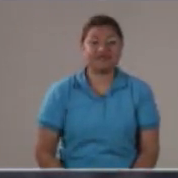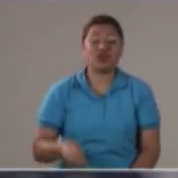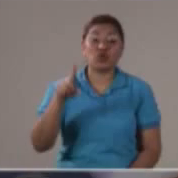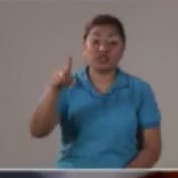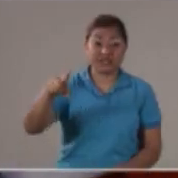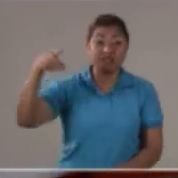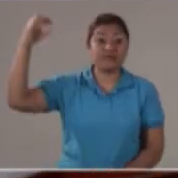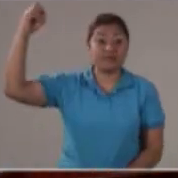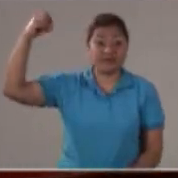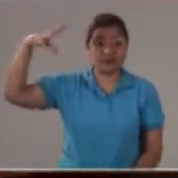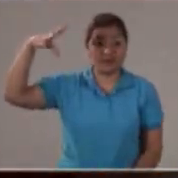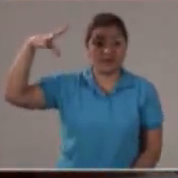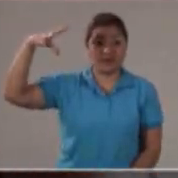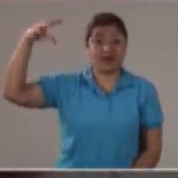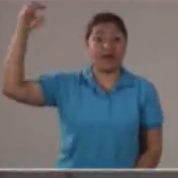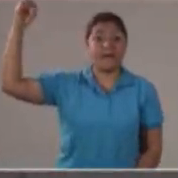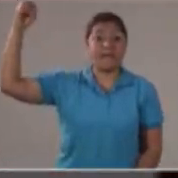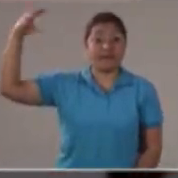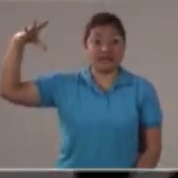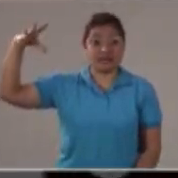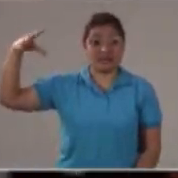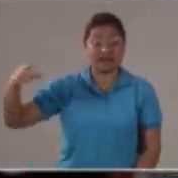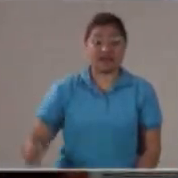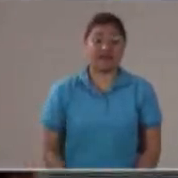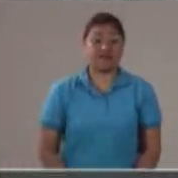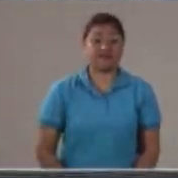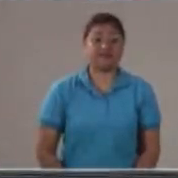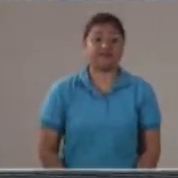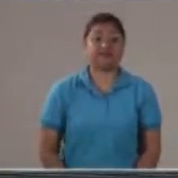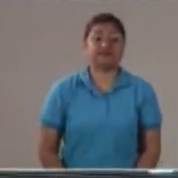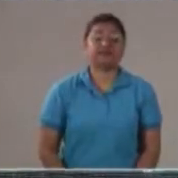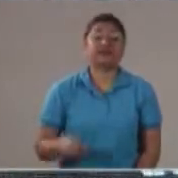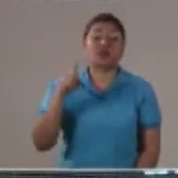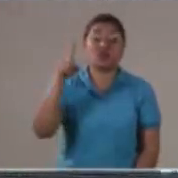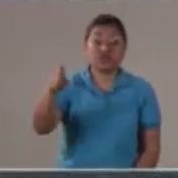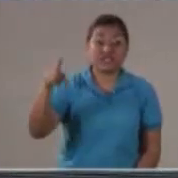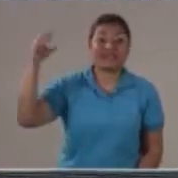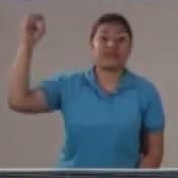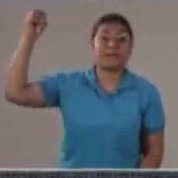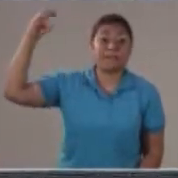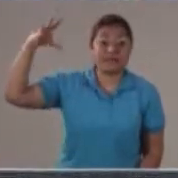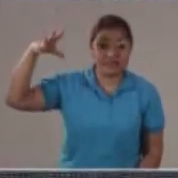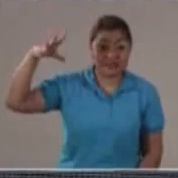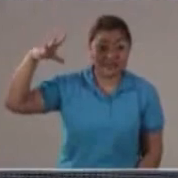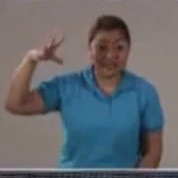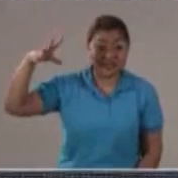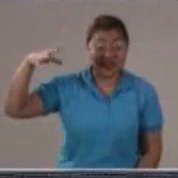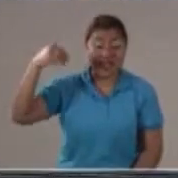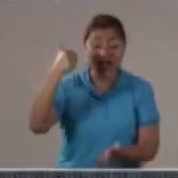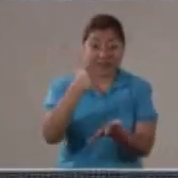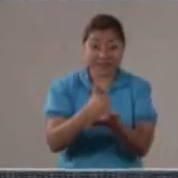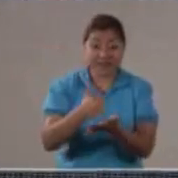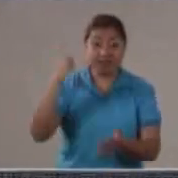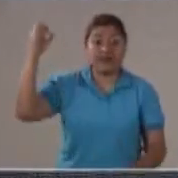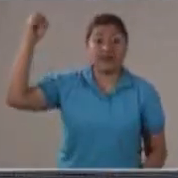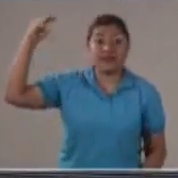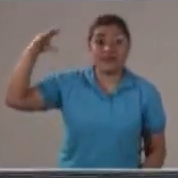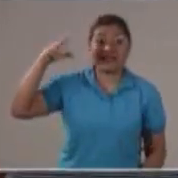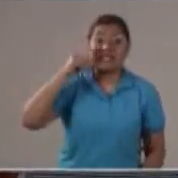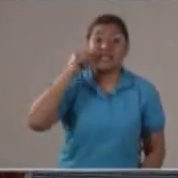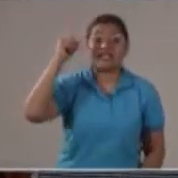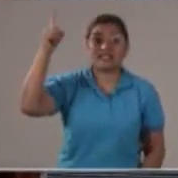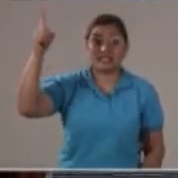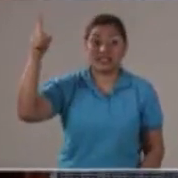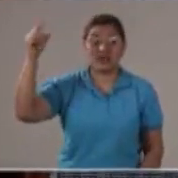Bendiga, bendiga, bendiga, bendiga. Denle un aplauso al Señor y bendiga. Bendiga al Señor. Bendiga a la